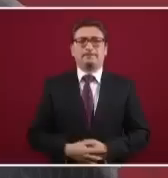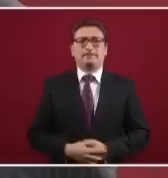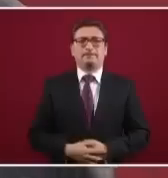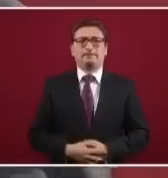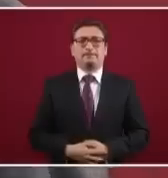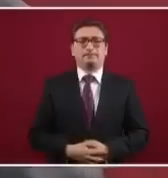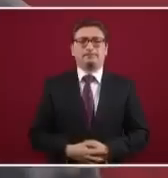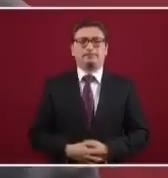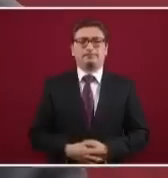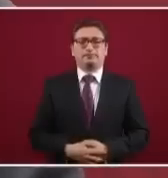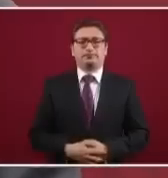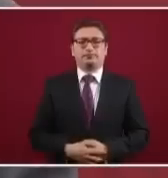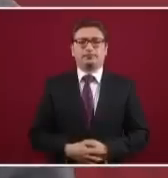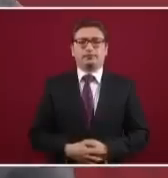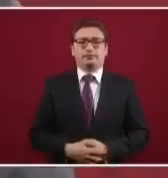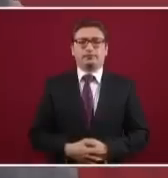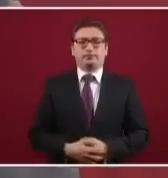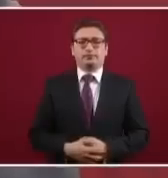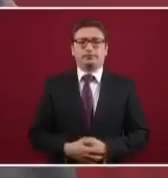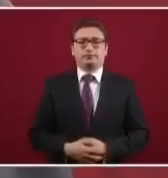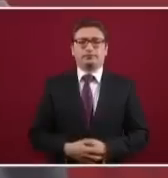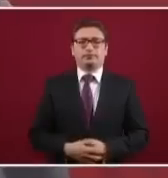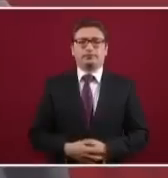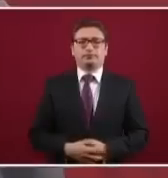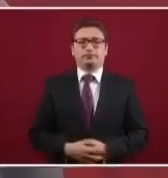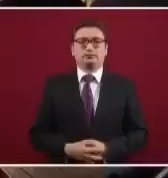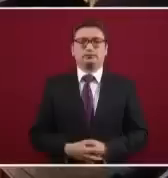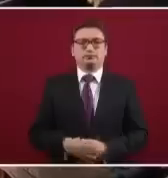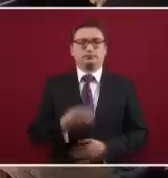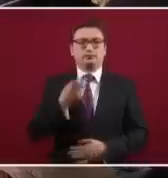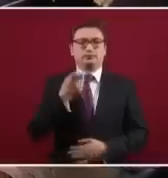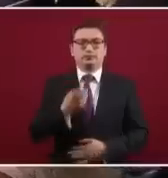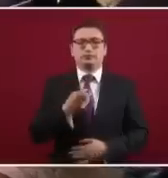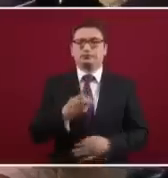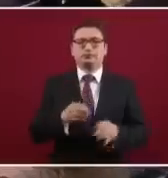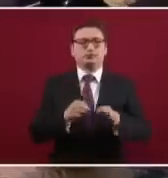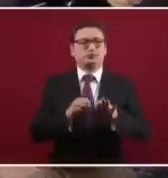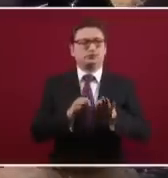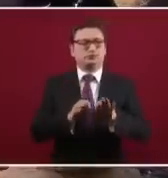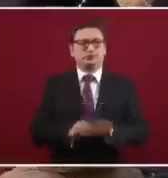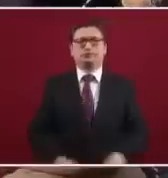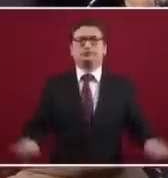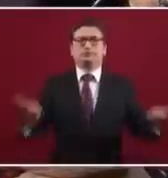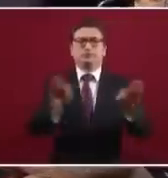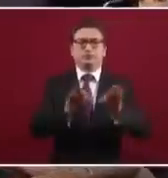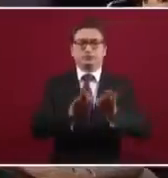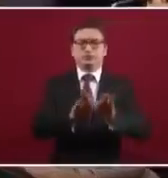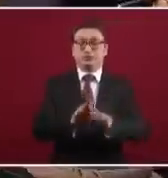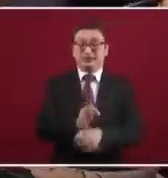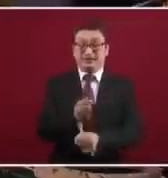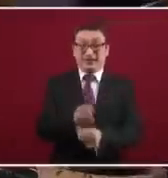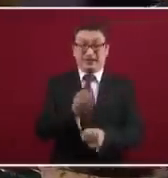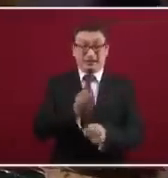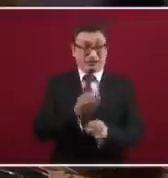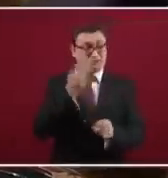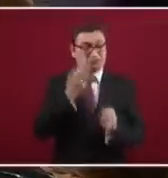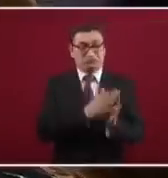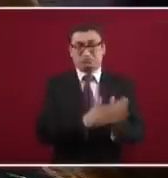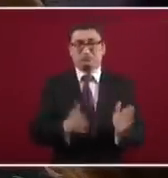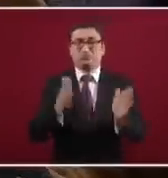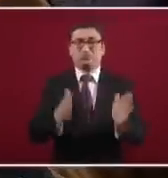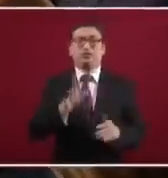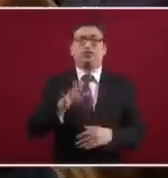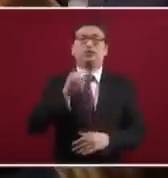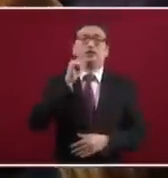Por eso es muy importante el momento que estamos viviendo. Ayer